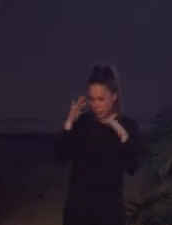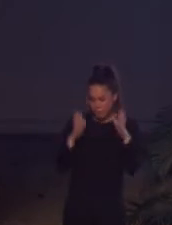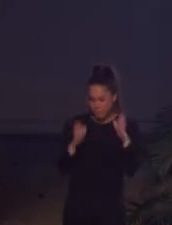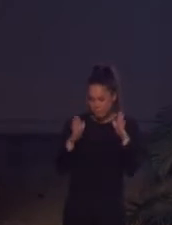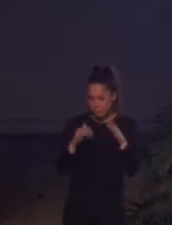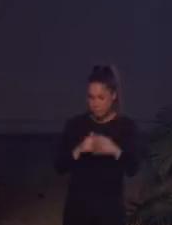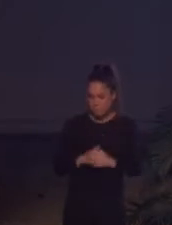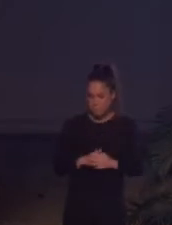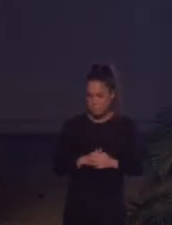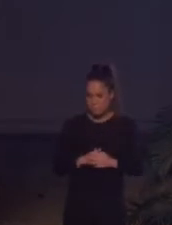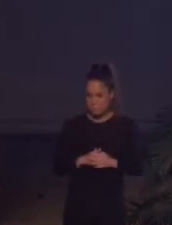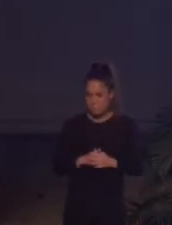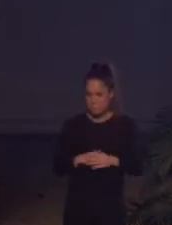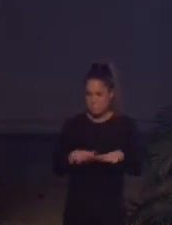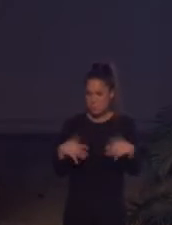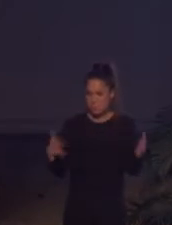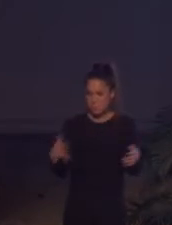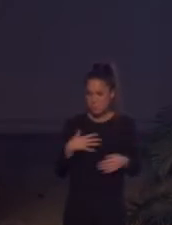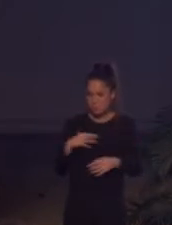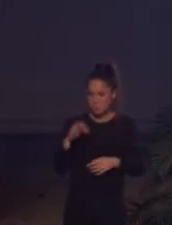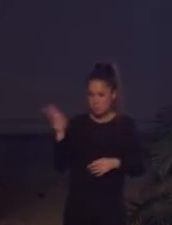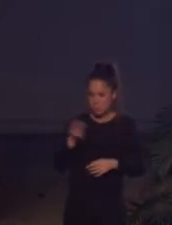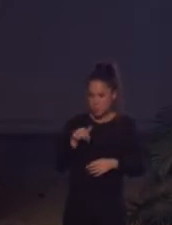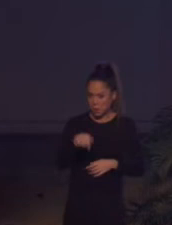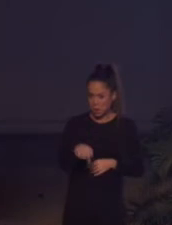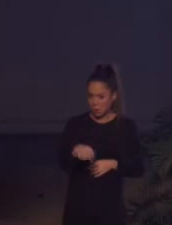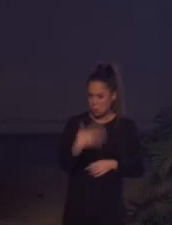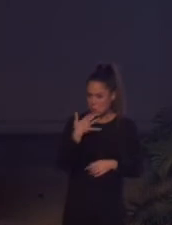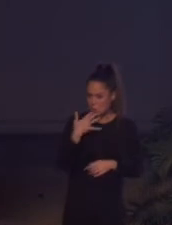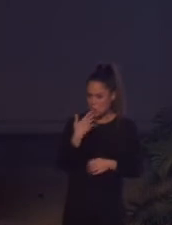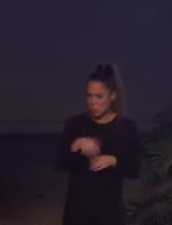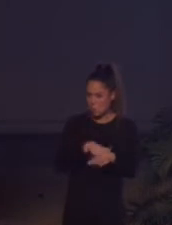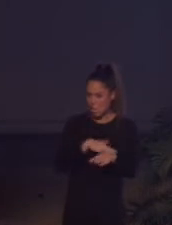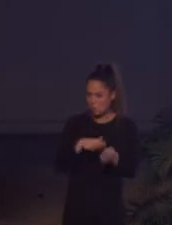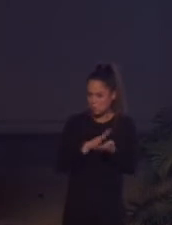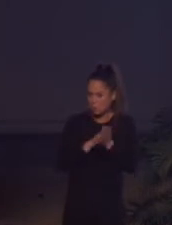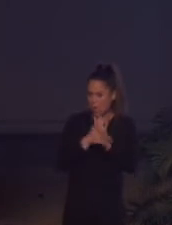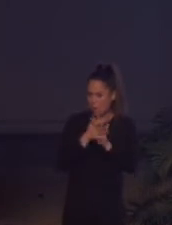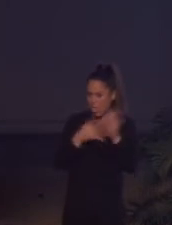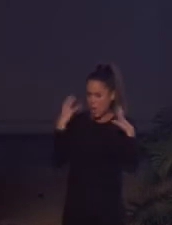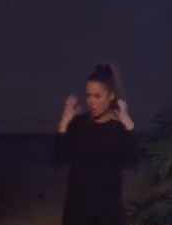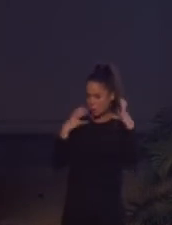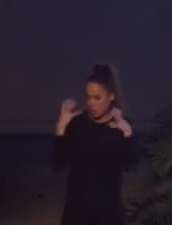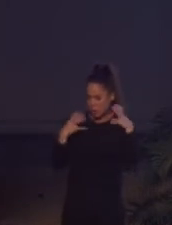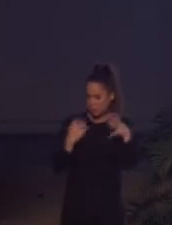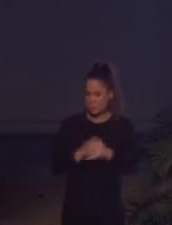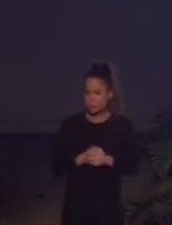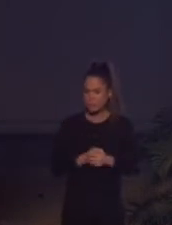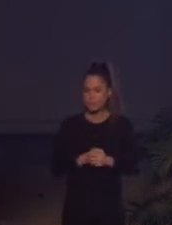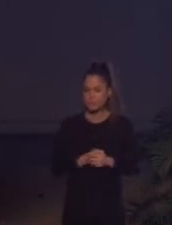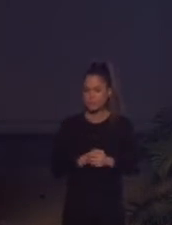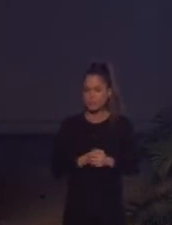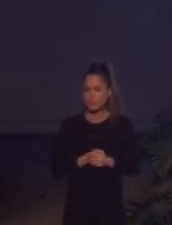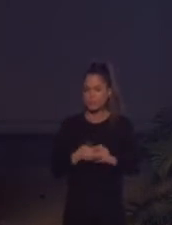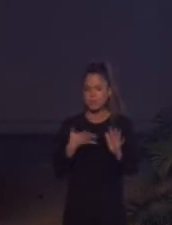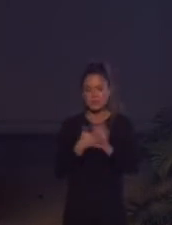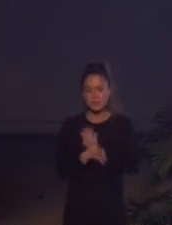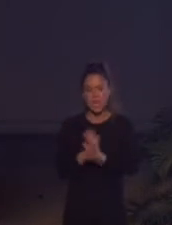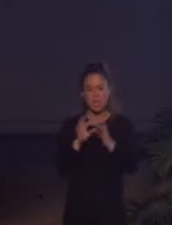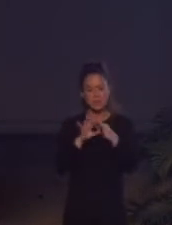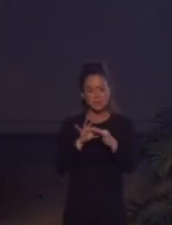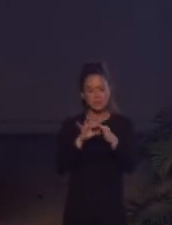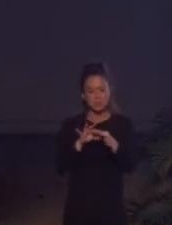nik ikusten ditut aliantza aukera pila bat zentzu horretan eta geroz eta gehiago daudela ere. Kontua da, ba,